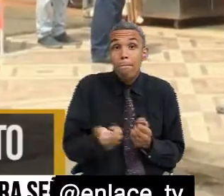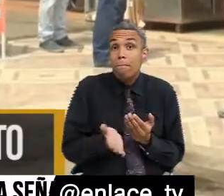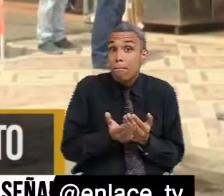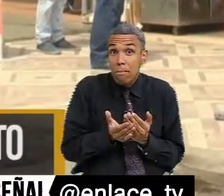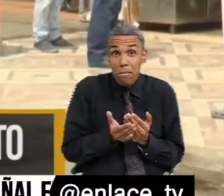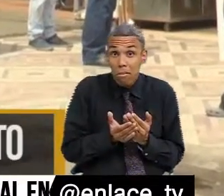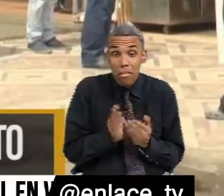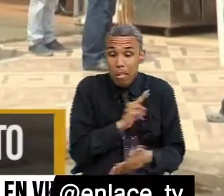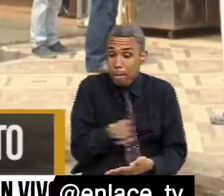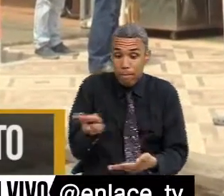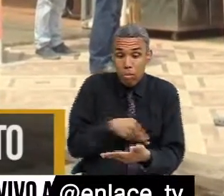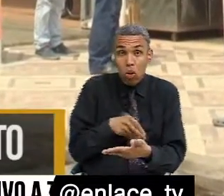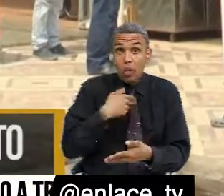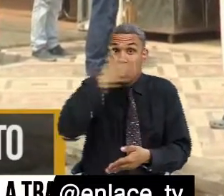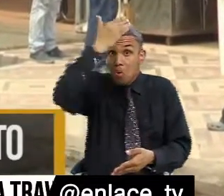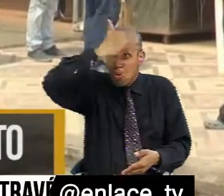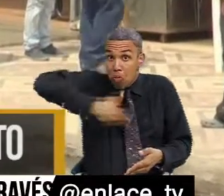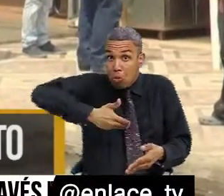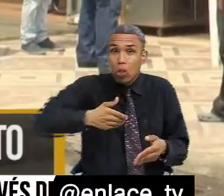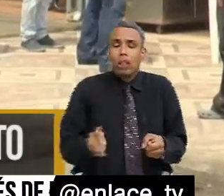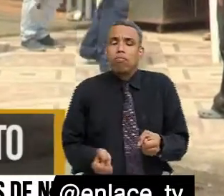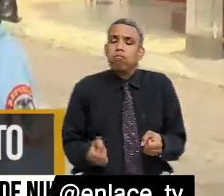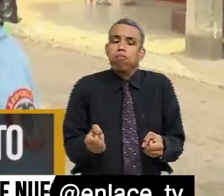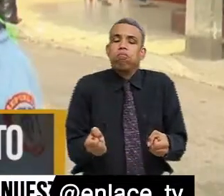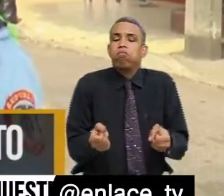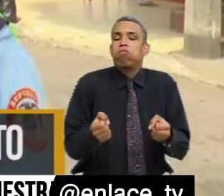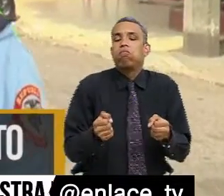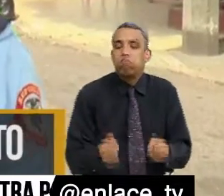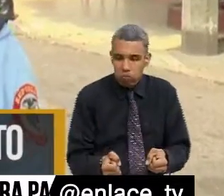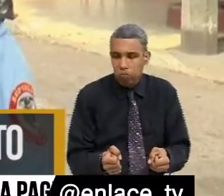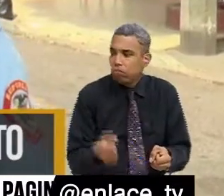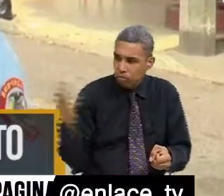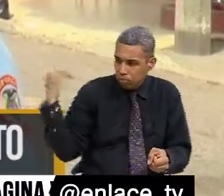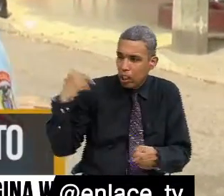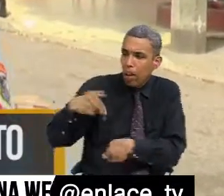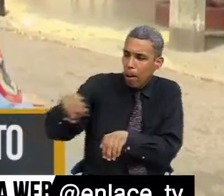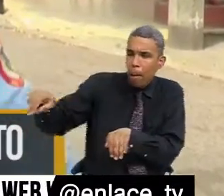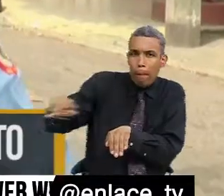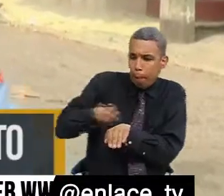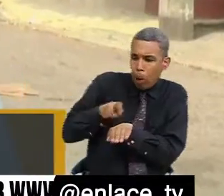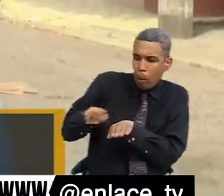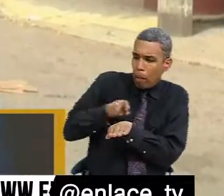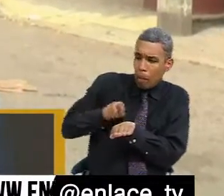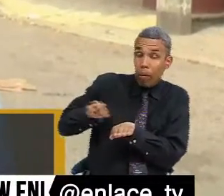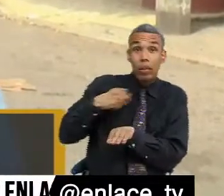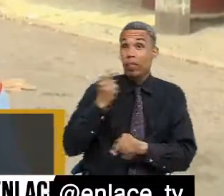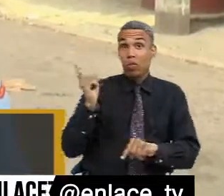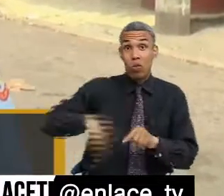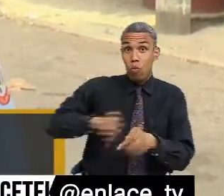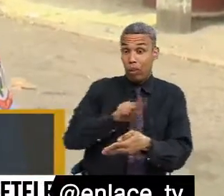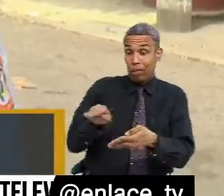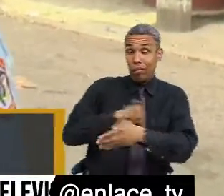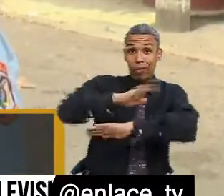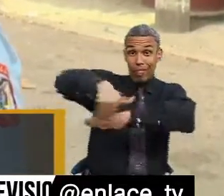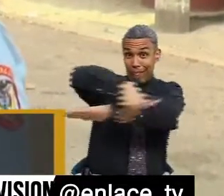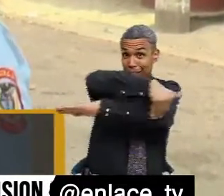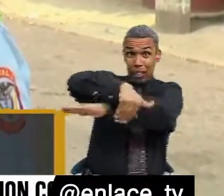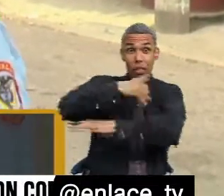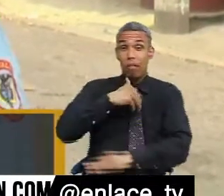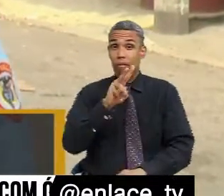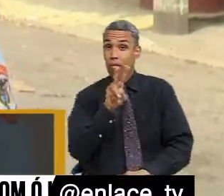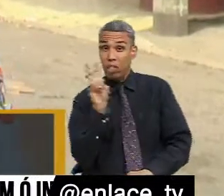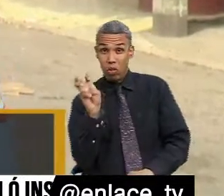de prohibido detener su rumbo, parquear. Invitación a estas empresas de transporte, lo que son las empresas constituidas, de que por favor ya no más. Ahí